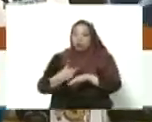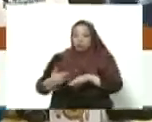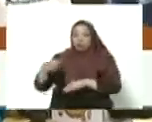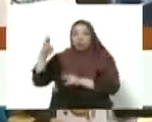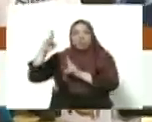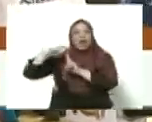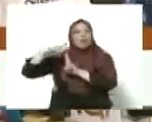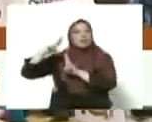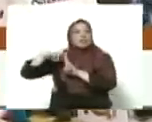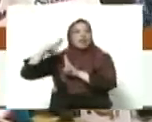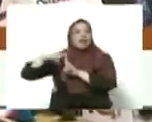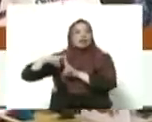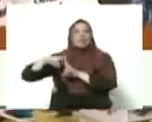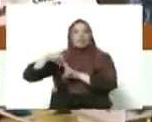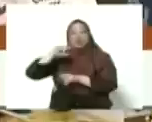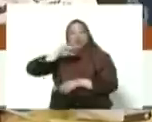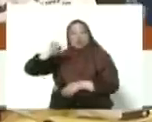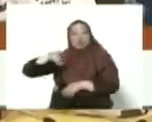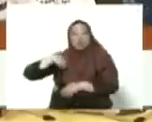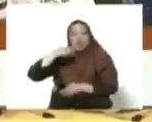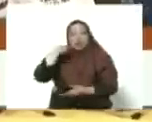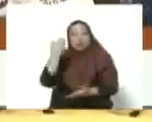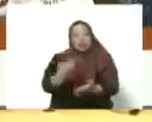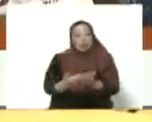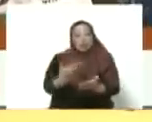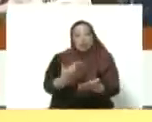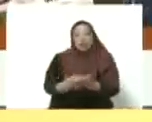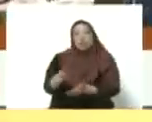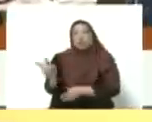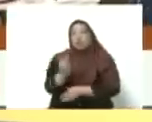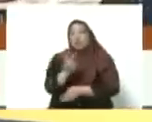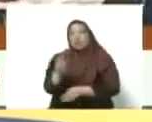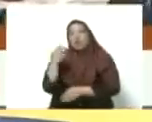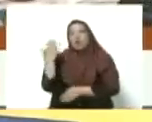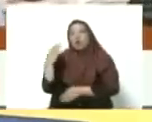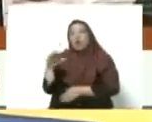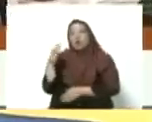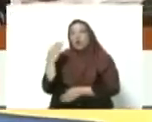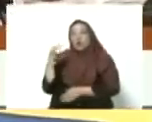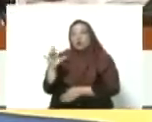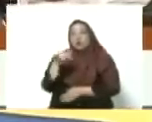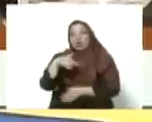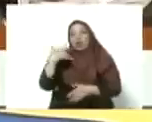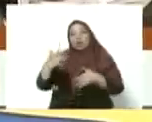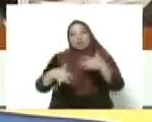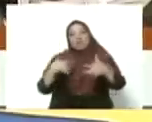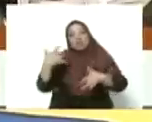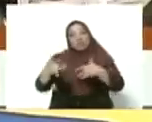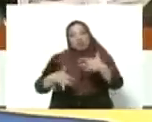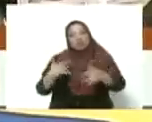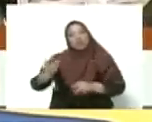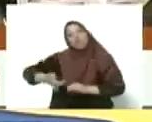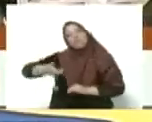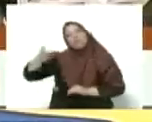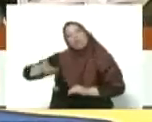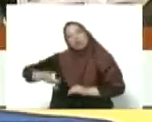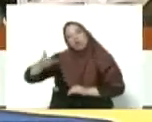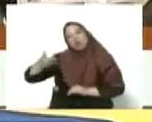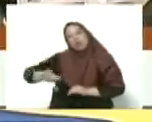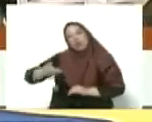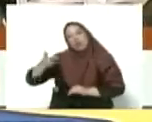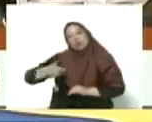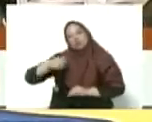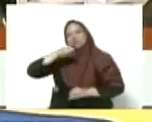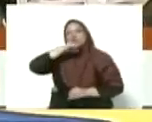seamos testigos de escribir en la historia de Venezuela y de Colombia este acto tan importante e